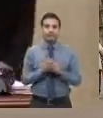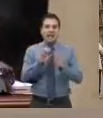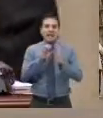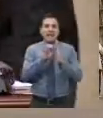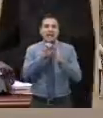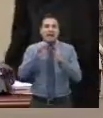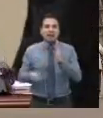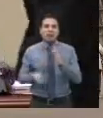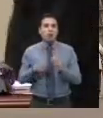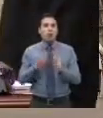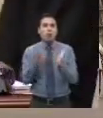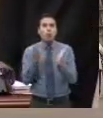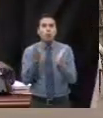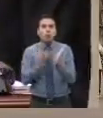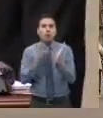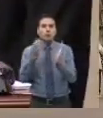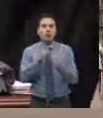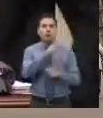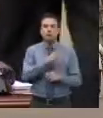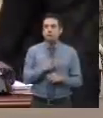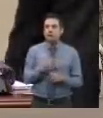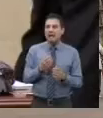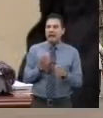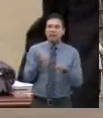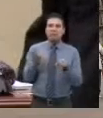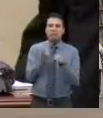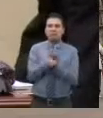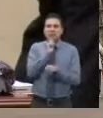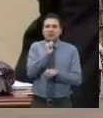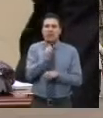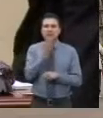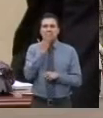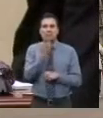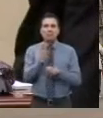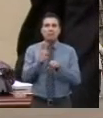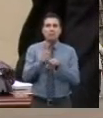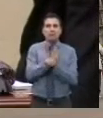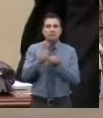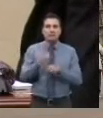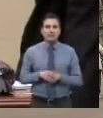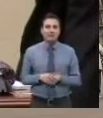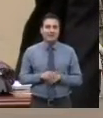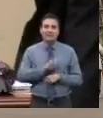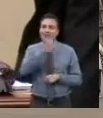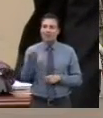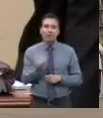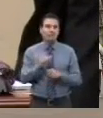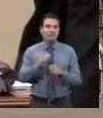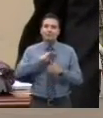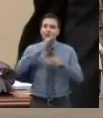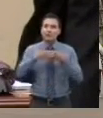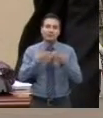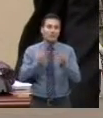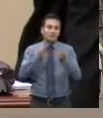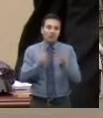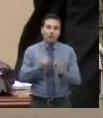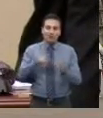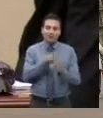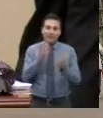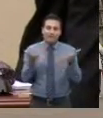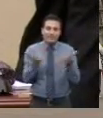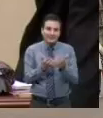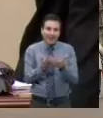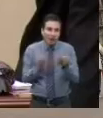mayor beneficio a costa de pagar una cantidad, pues es muy fácil reincidir como hoy lo estamos